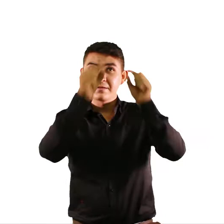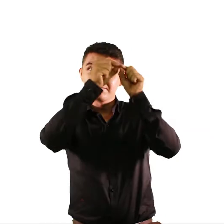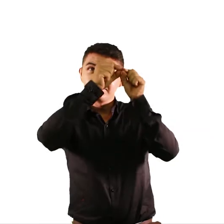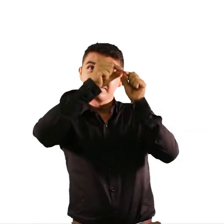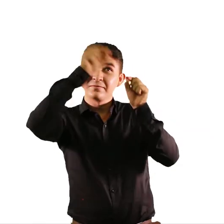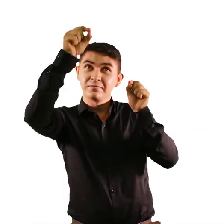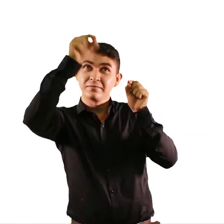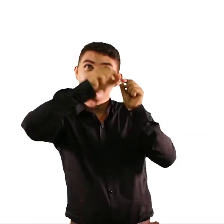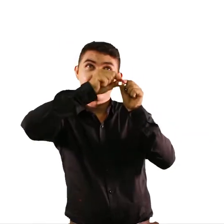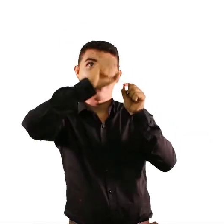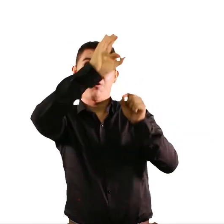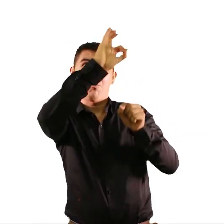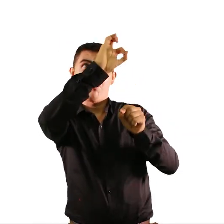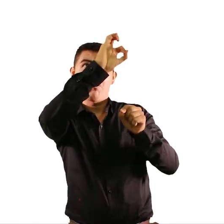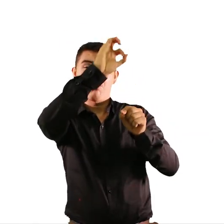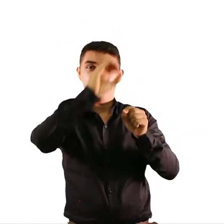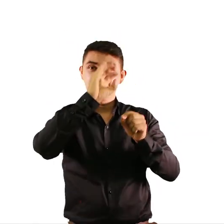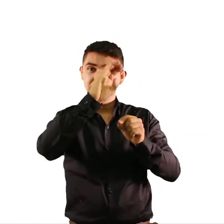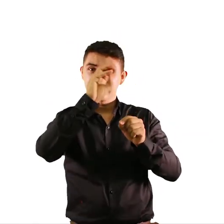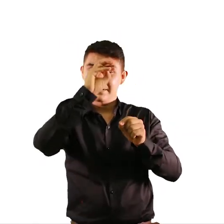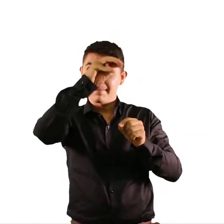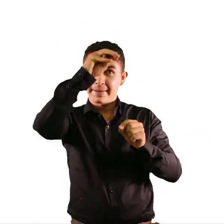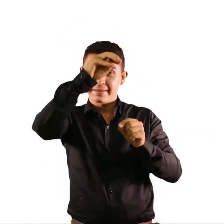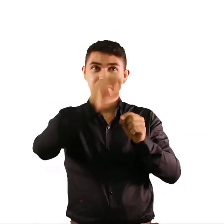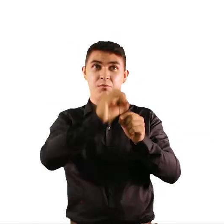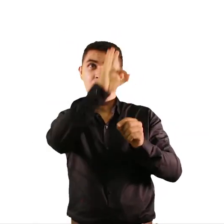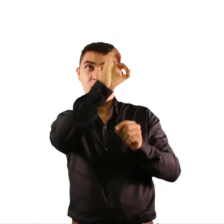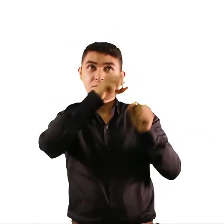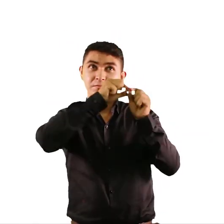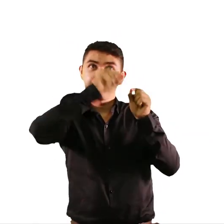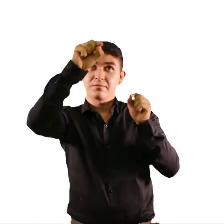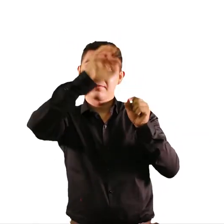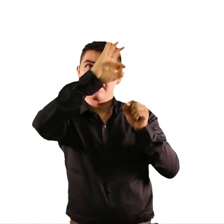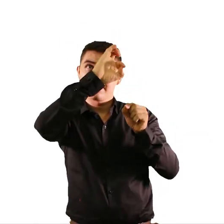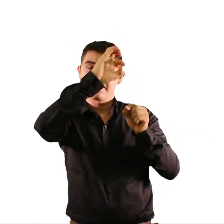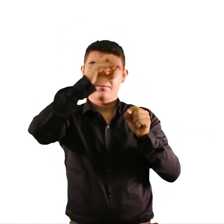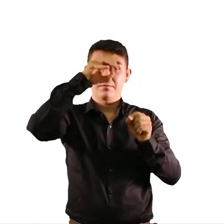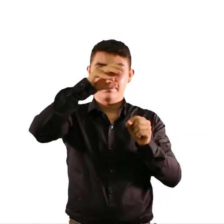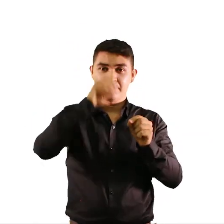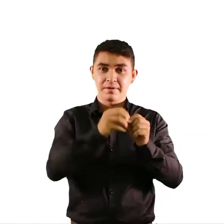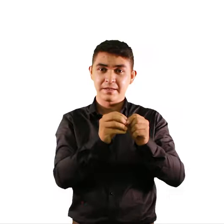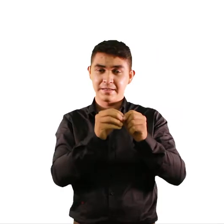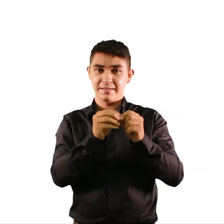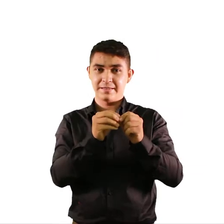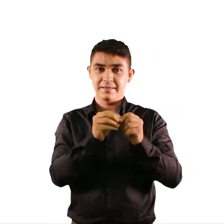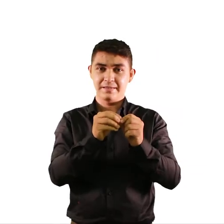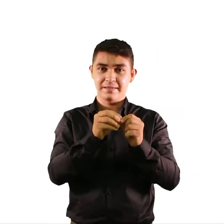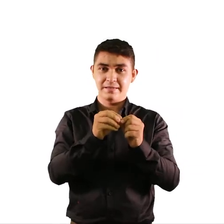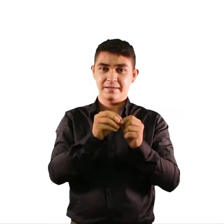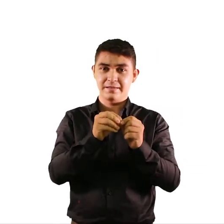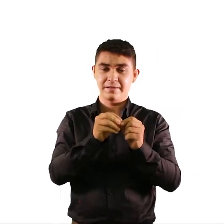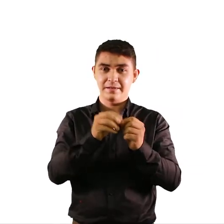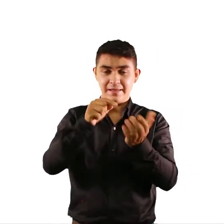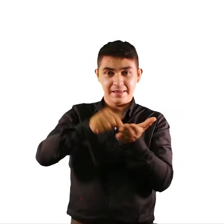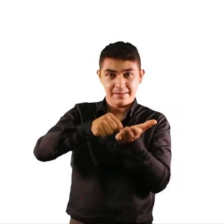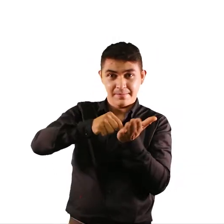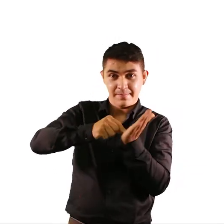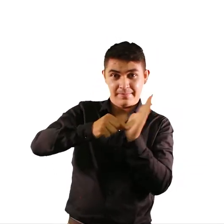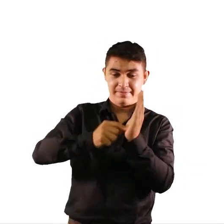de lado y 5,8 metros de apotema.